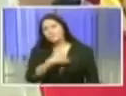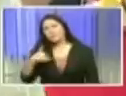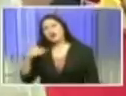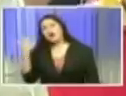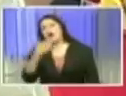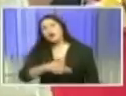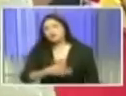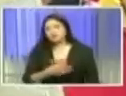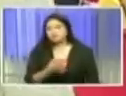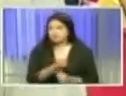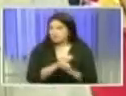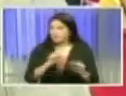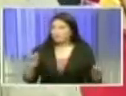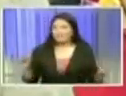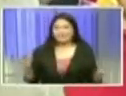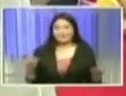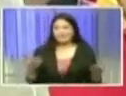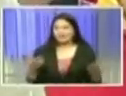No puede ser.